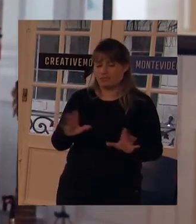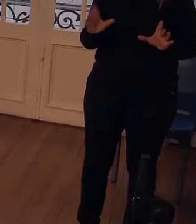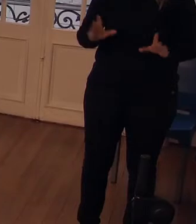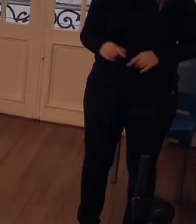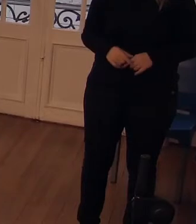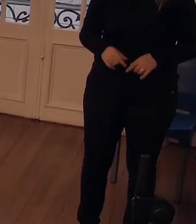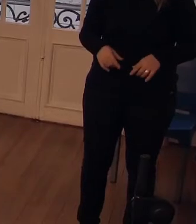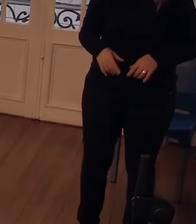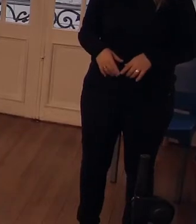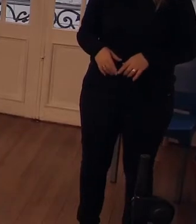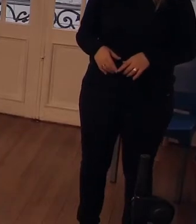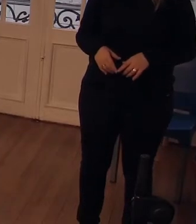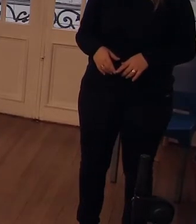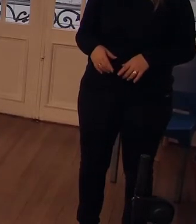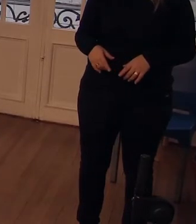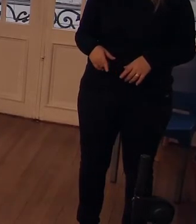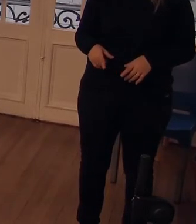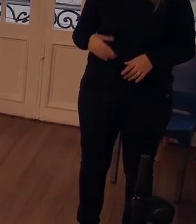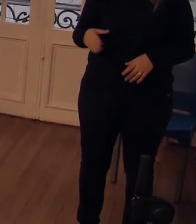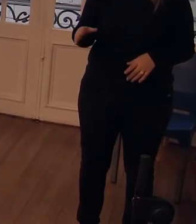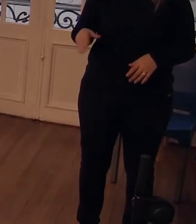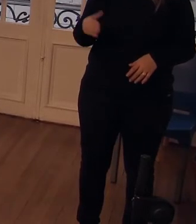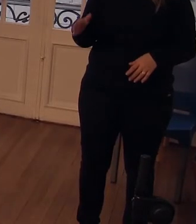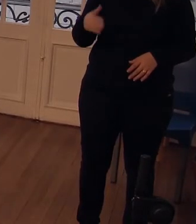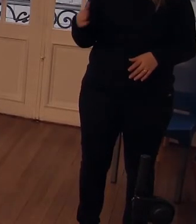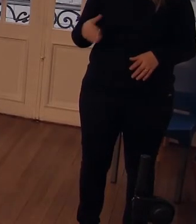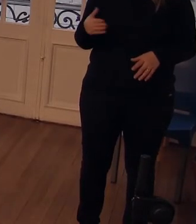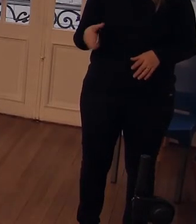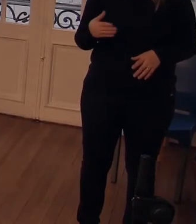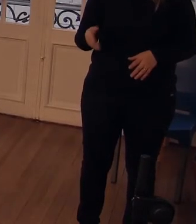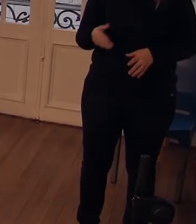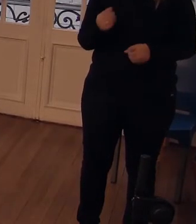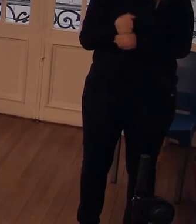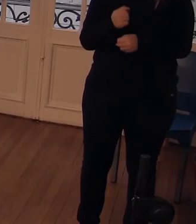bueno. Ese proceso, a pesar de que era ineficiente